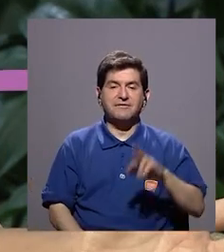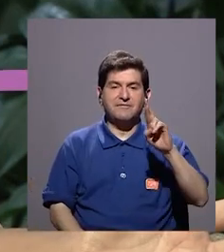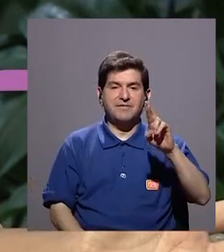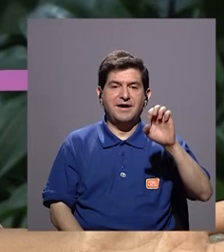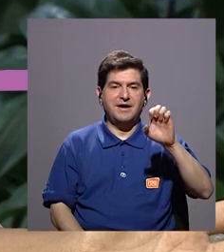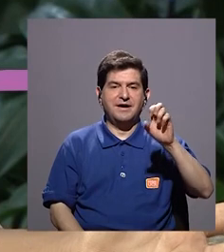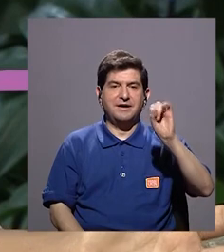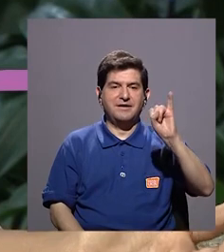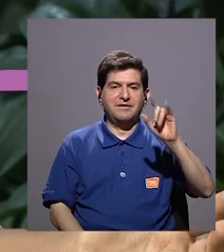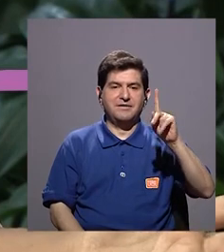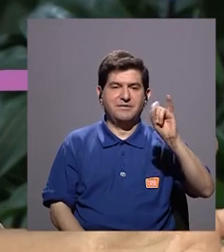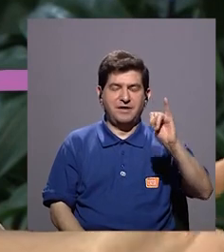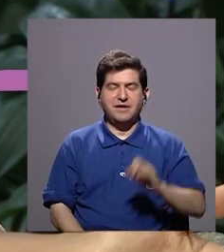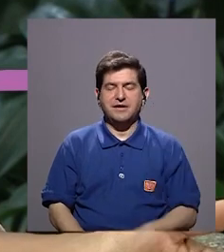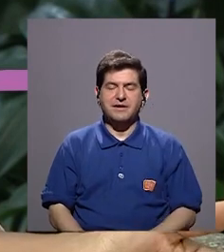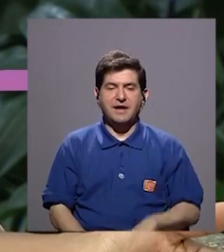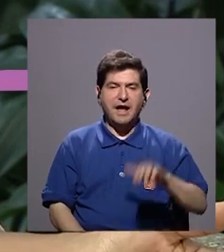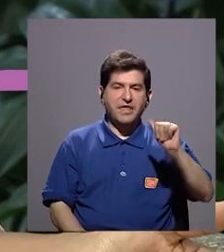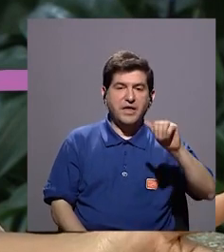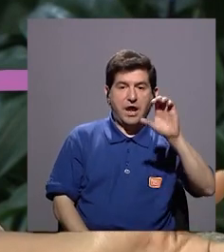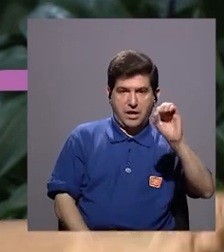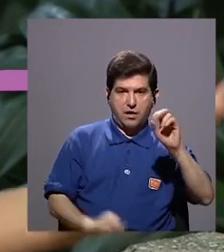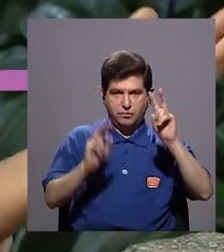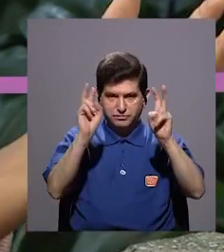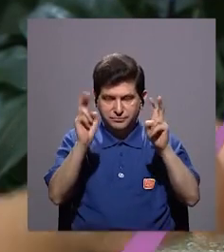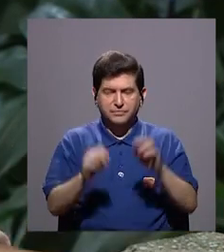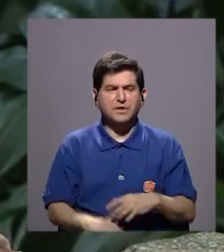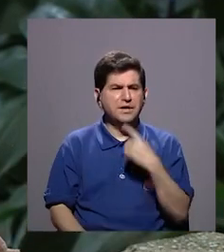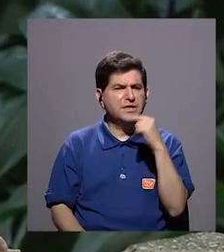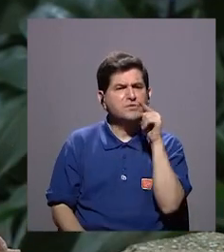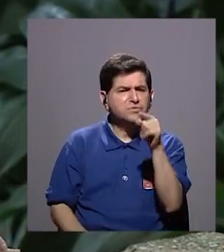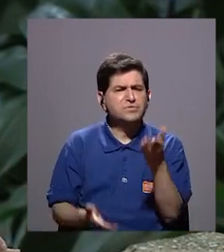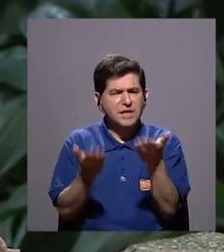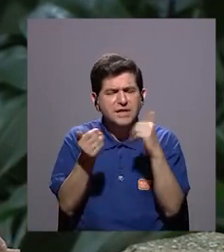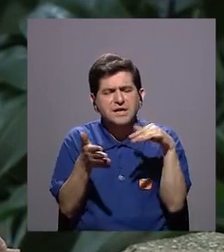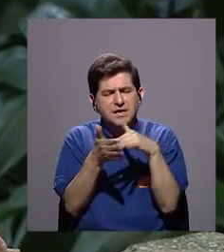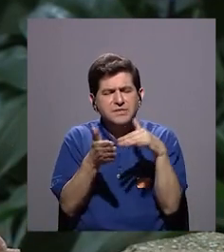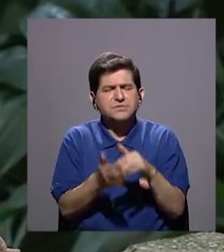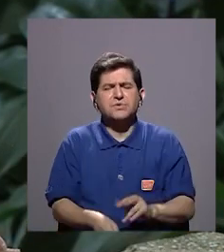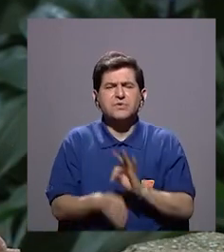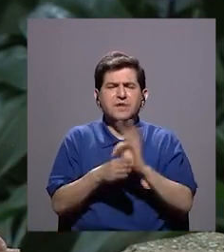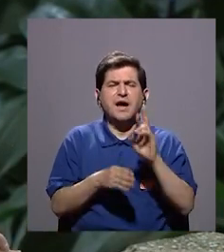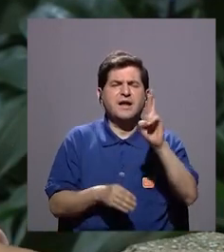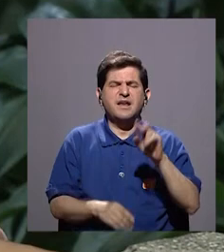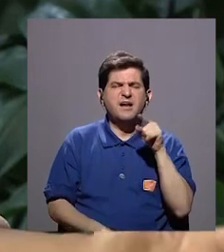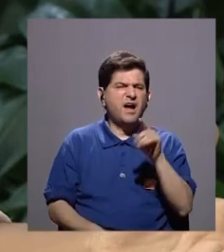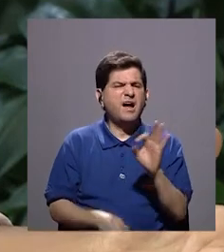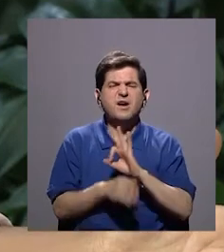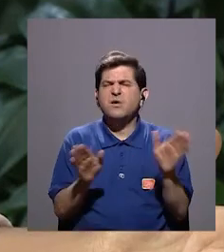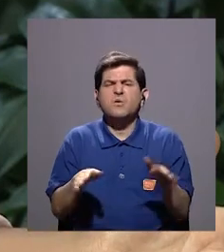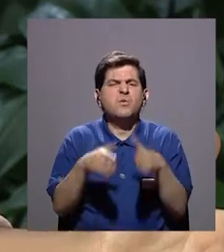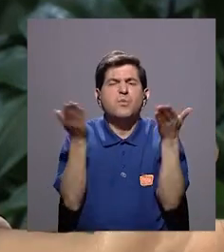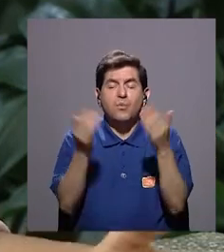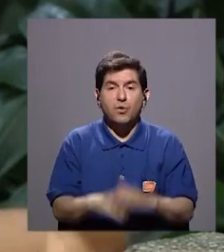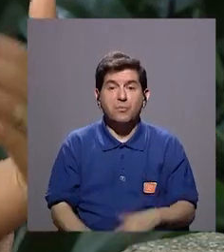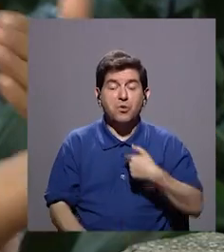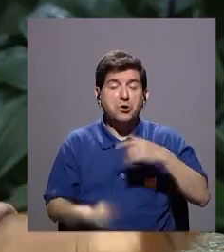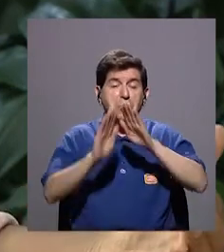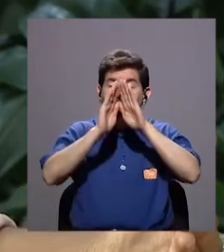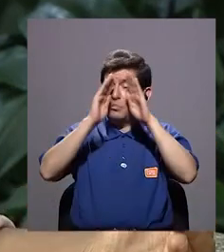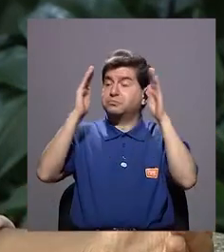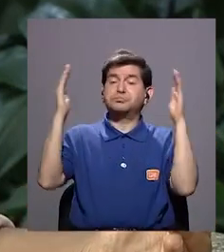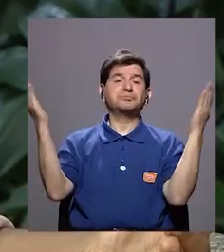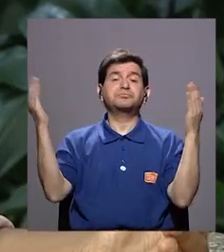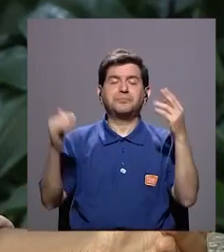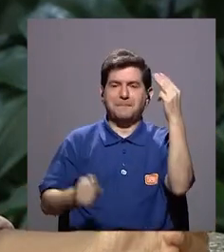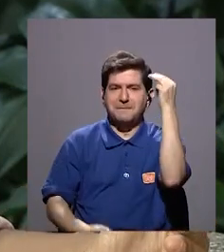Otermín. Y me dijeron, ah, mira, ¿no te gustaría estudiar Reiki? Ah, sí, ¿cómo es eso? ¿Cómo funciona? Estaba tan